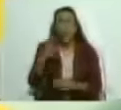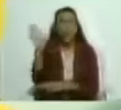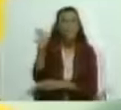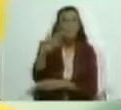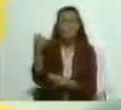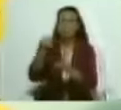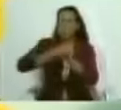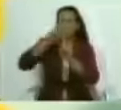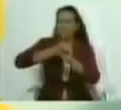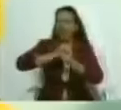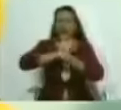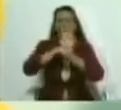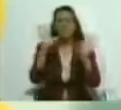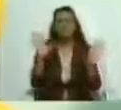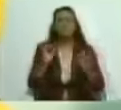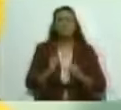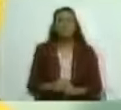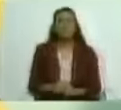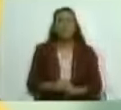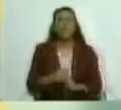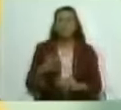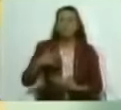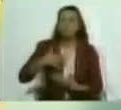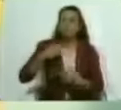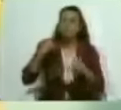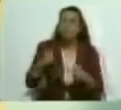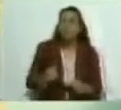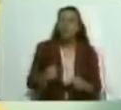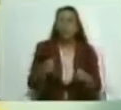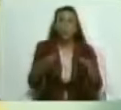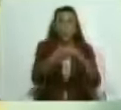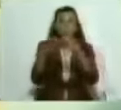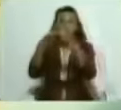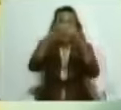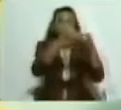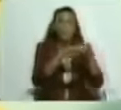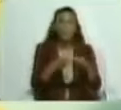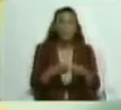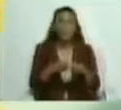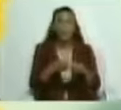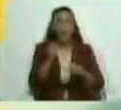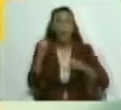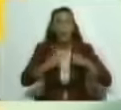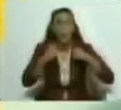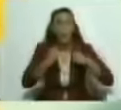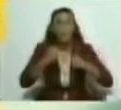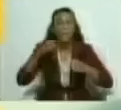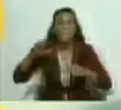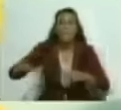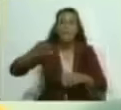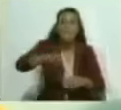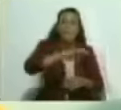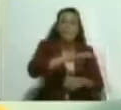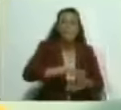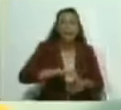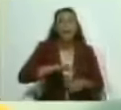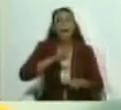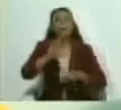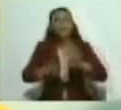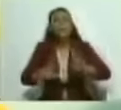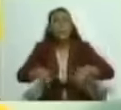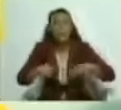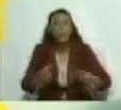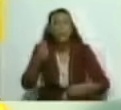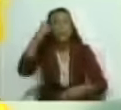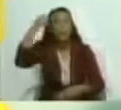de lucha muy claras, que enarbolamos miembros de aquella rebelión de las regiones, que dio paso a